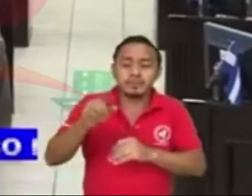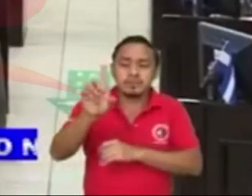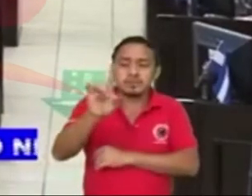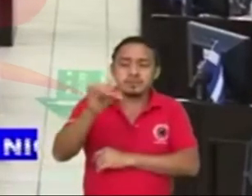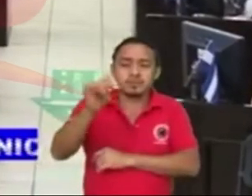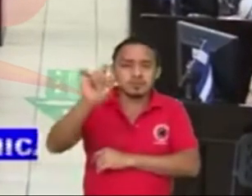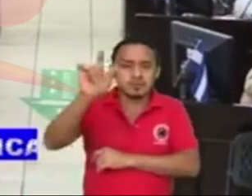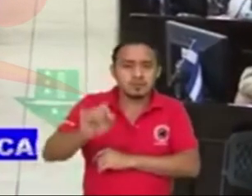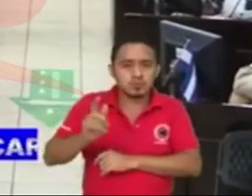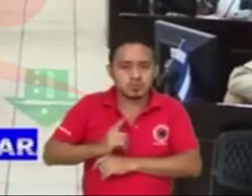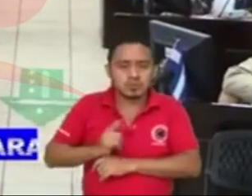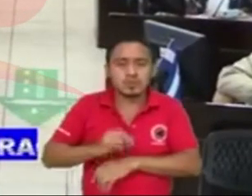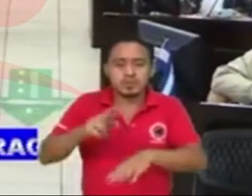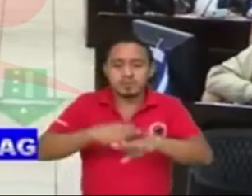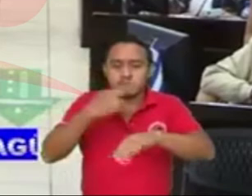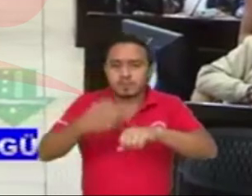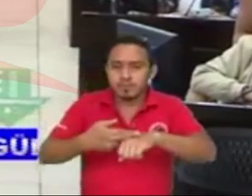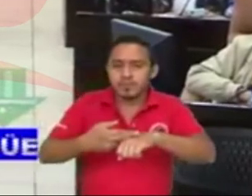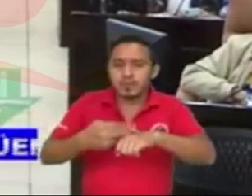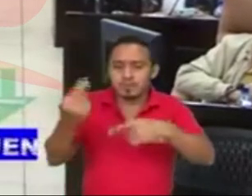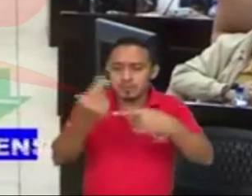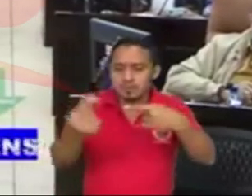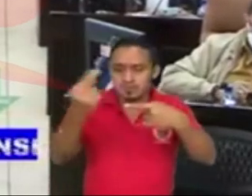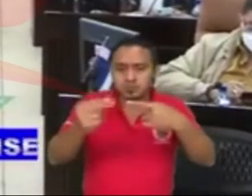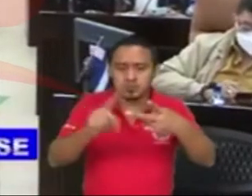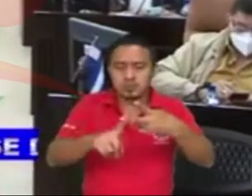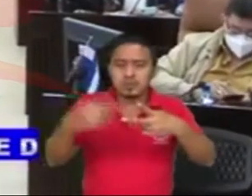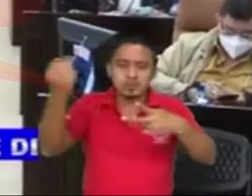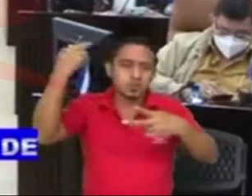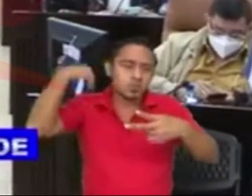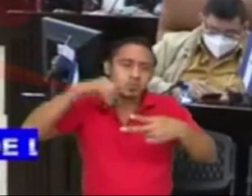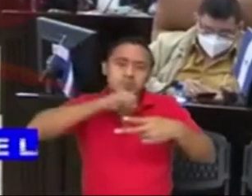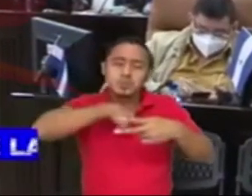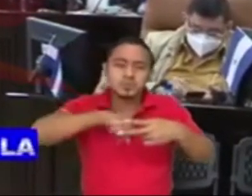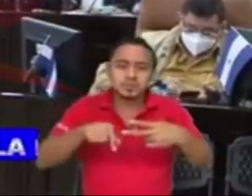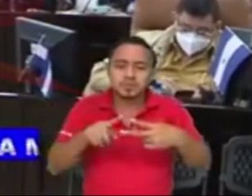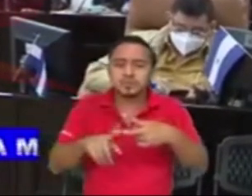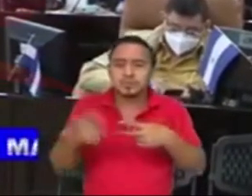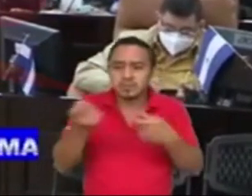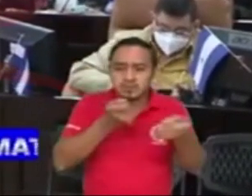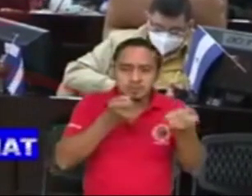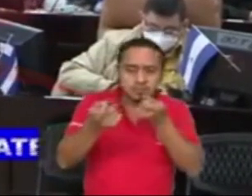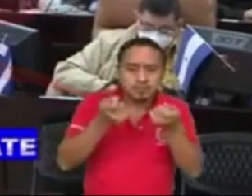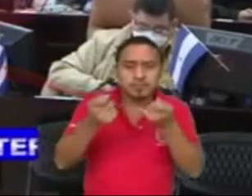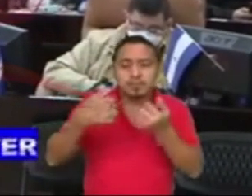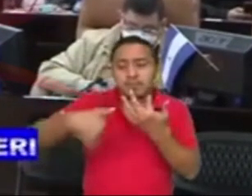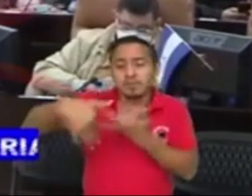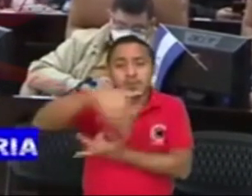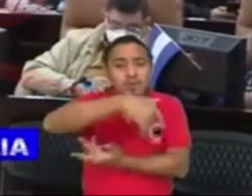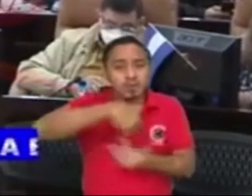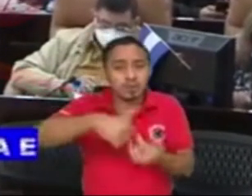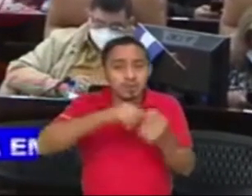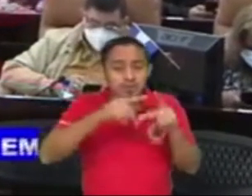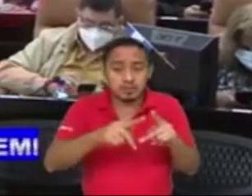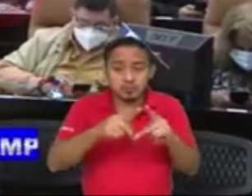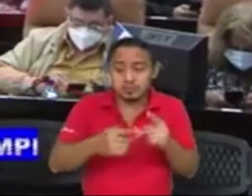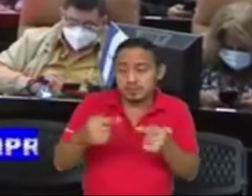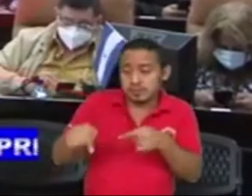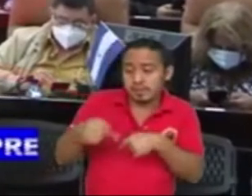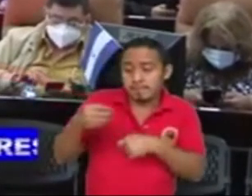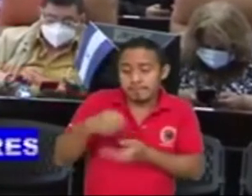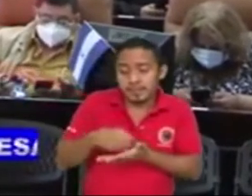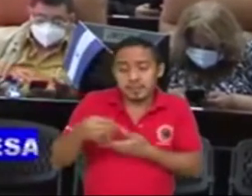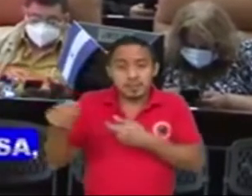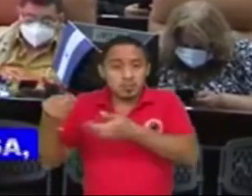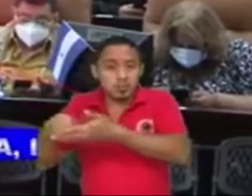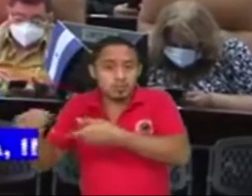digesto jurídico contiene las normas jurídicas vigentes e históricas que regulan los actos de comercio, las relaciones entre los sujetos que intervienen en ellas